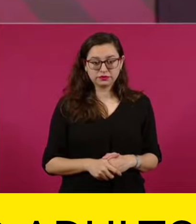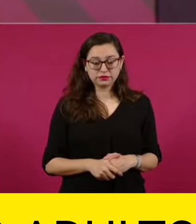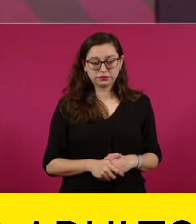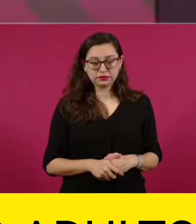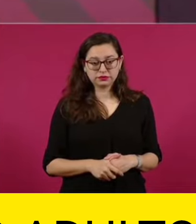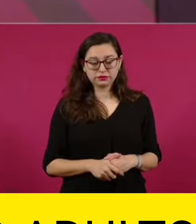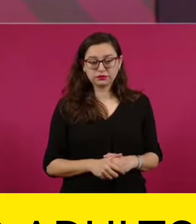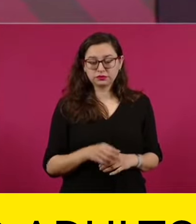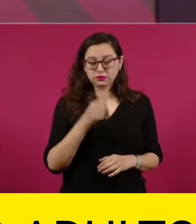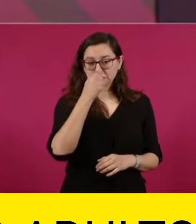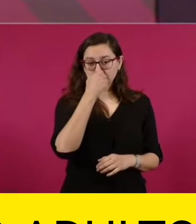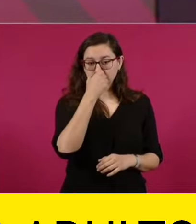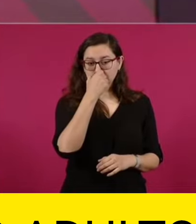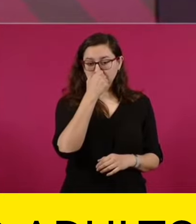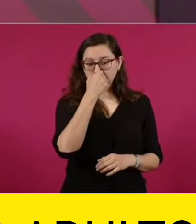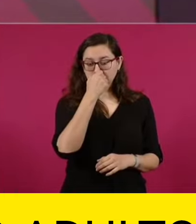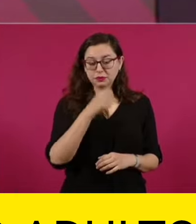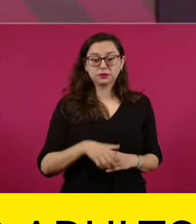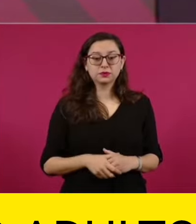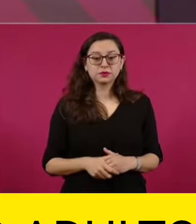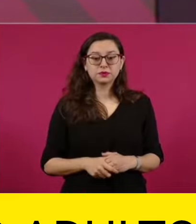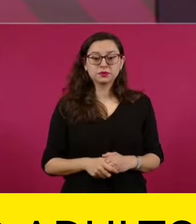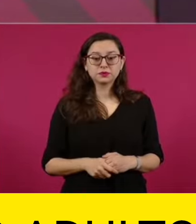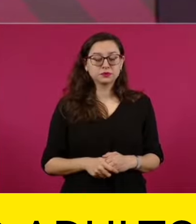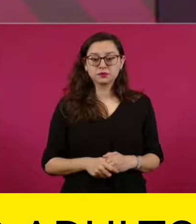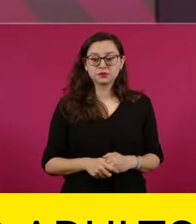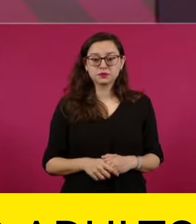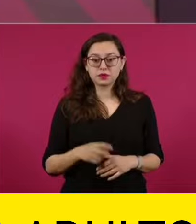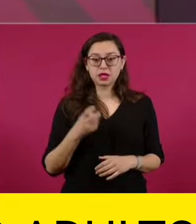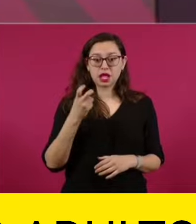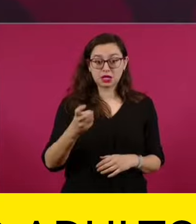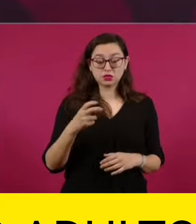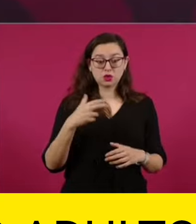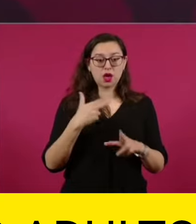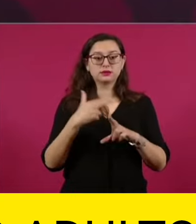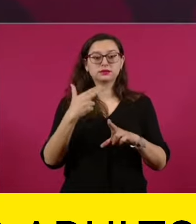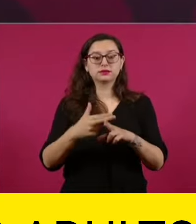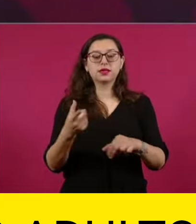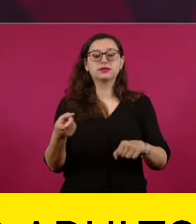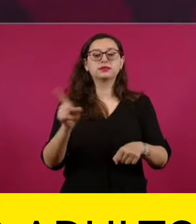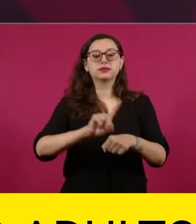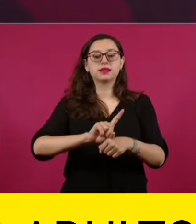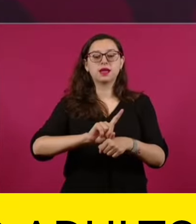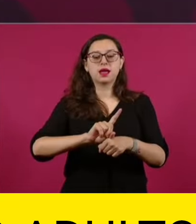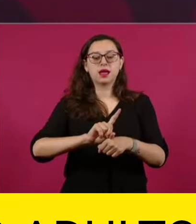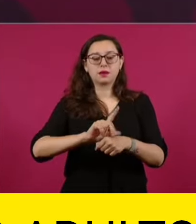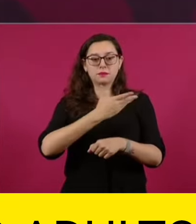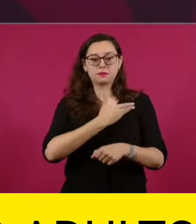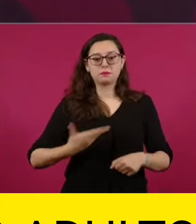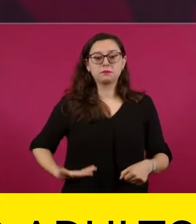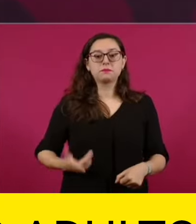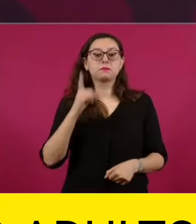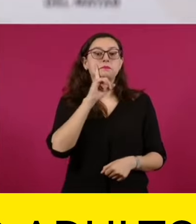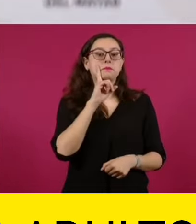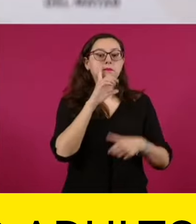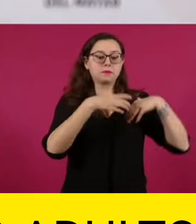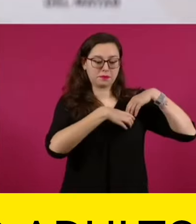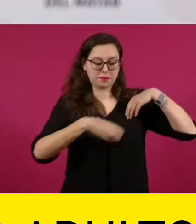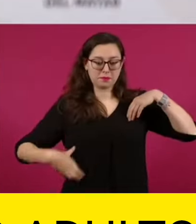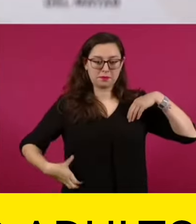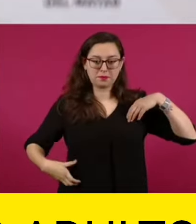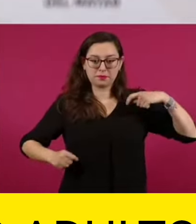No, básicamente para la toma de posesión de la presidenta.